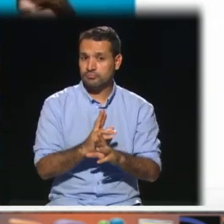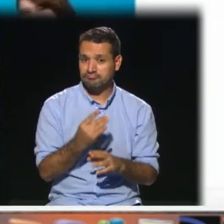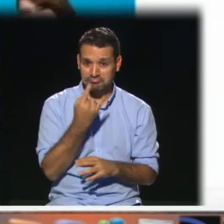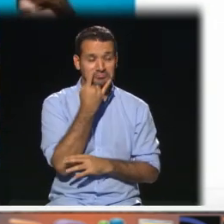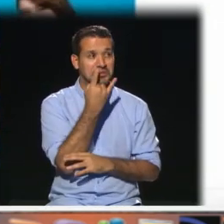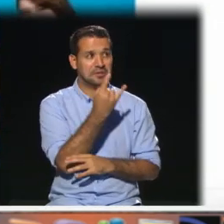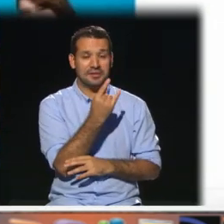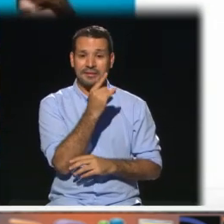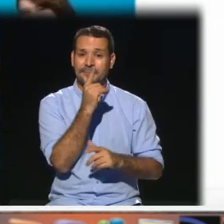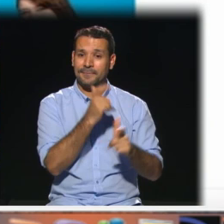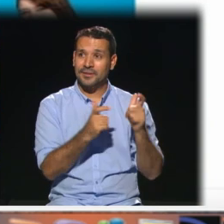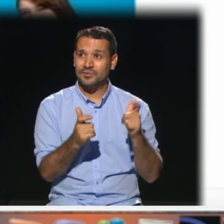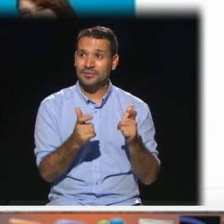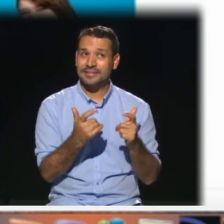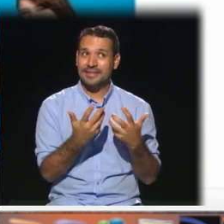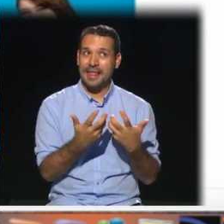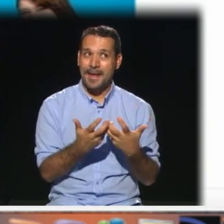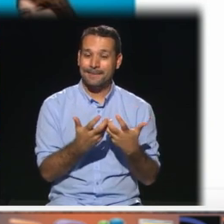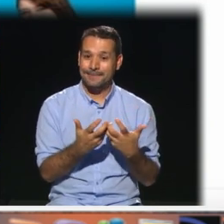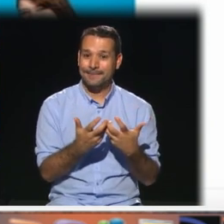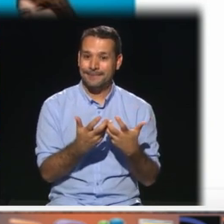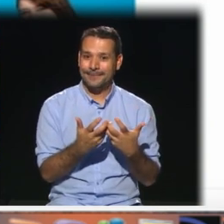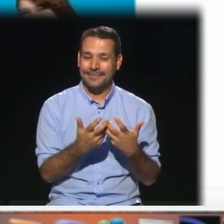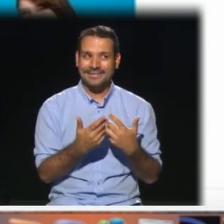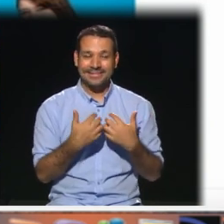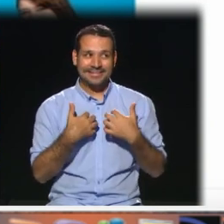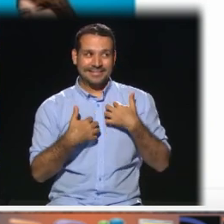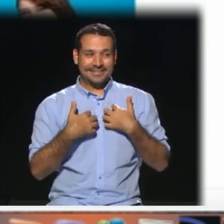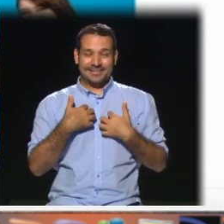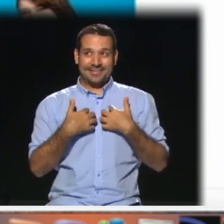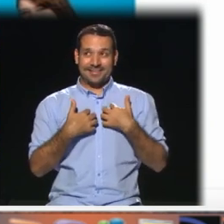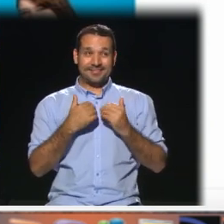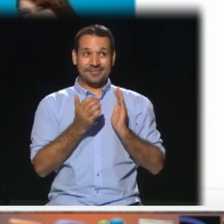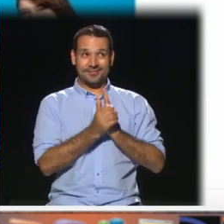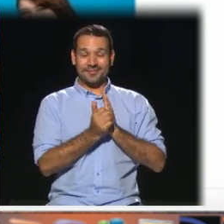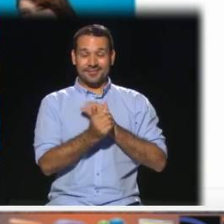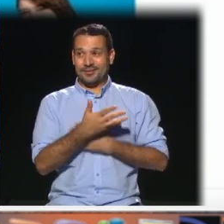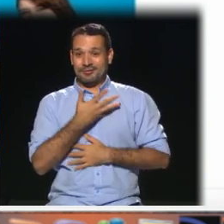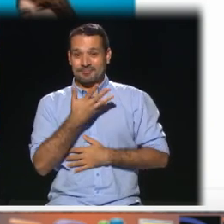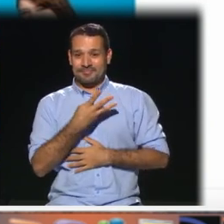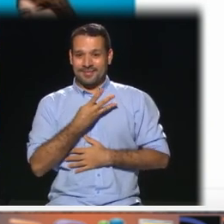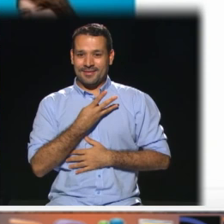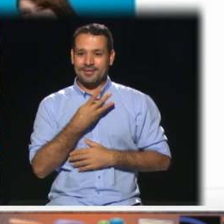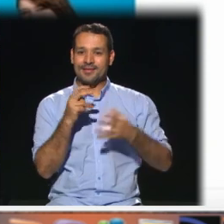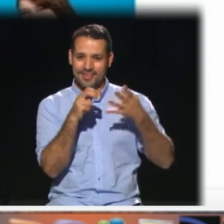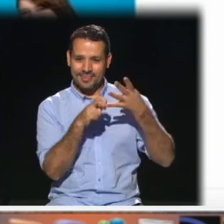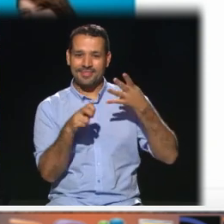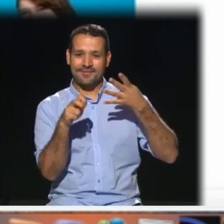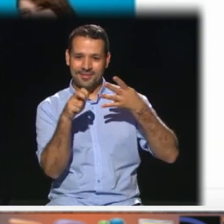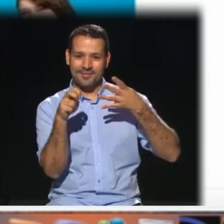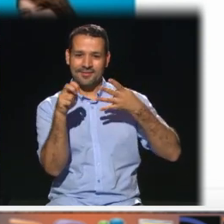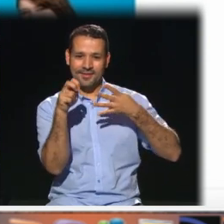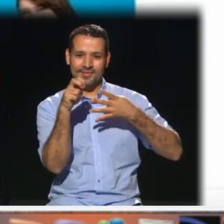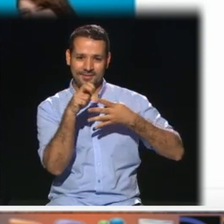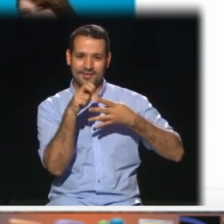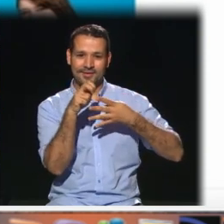apenas están empezando y dicen, yo no me atrevo, no soy capaz, entonces por aquí encuentran de acuerdo a su nivel y les sirve mucho. Y por